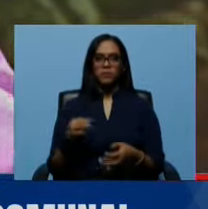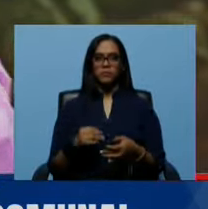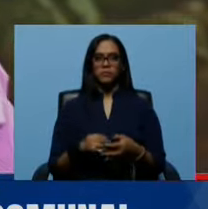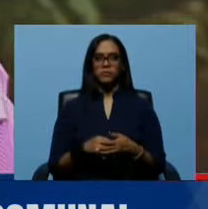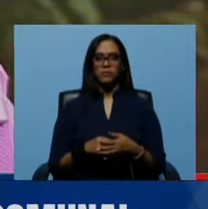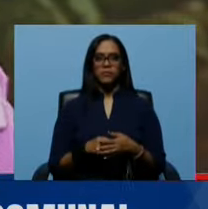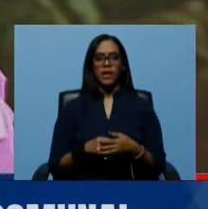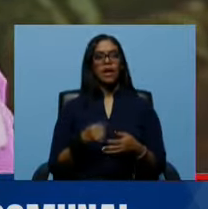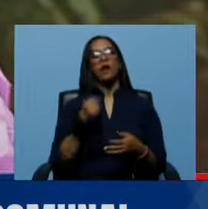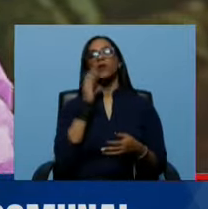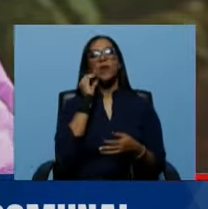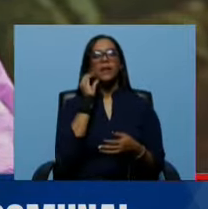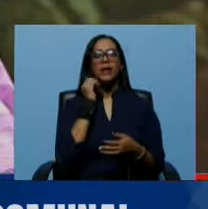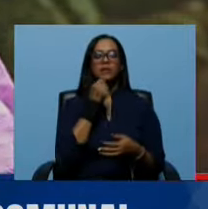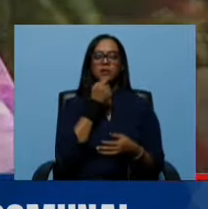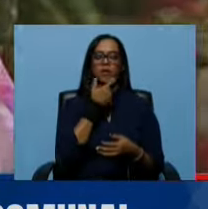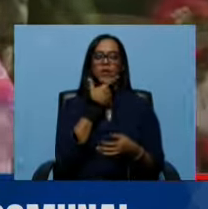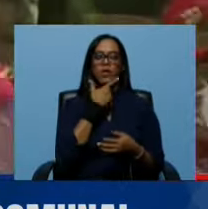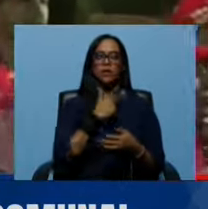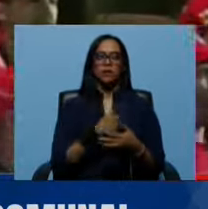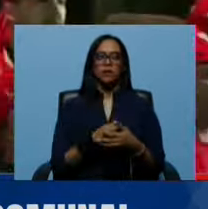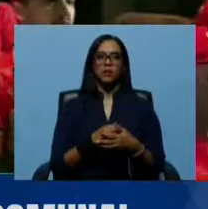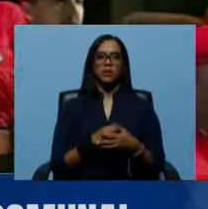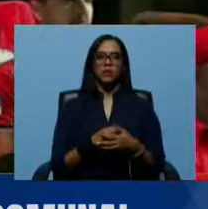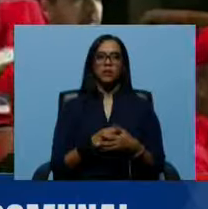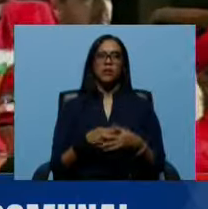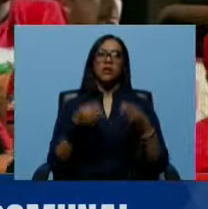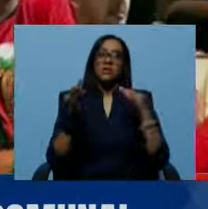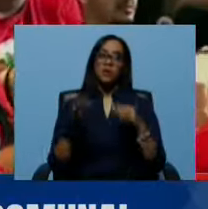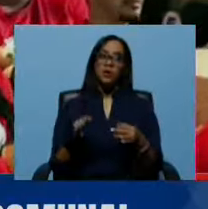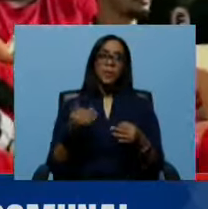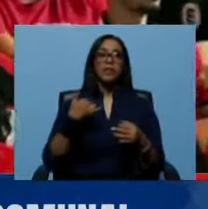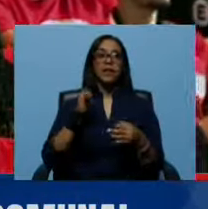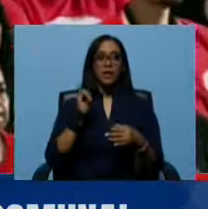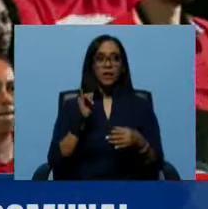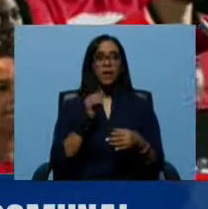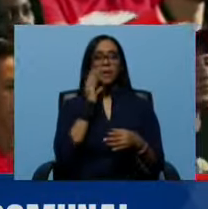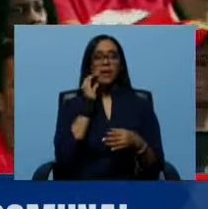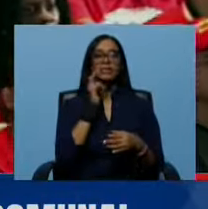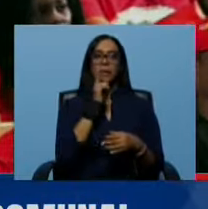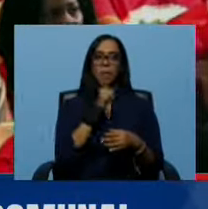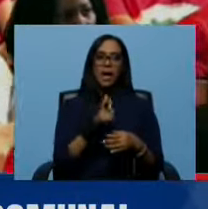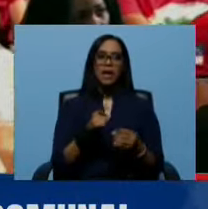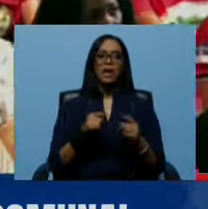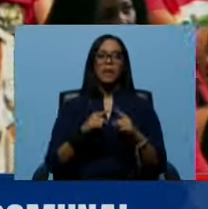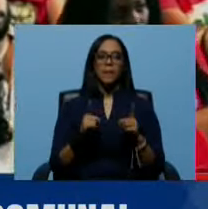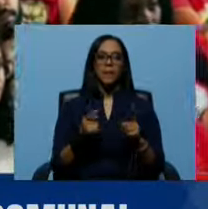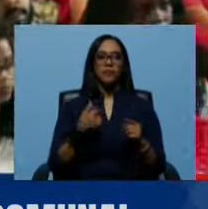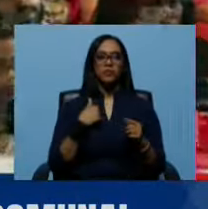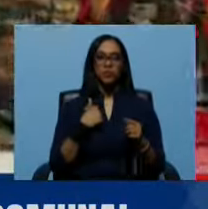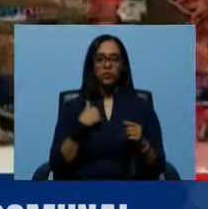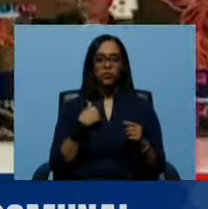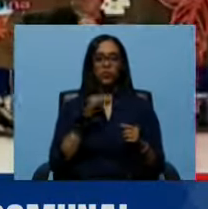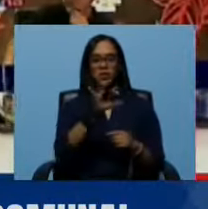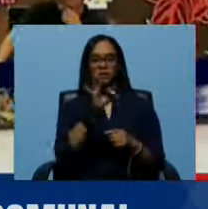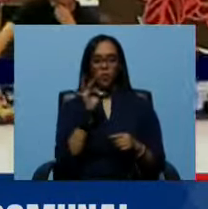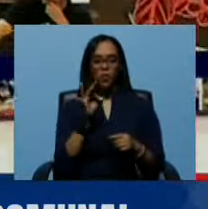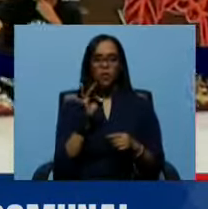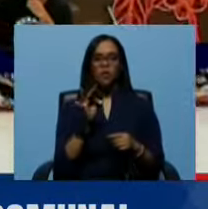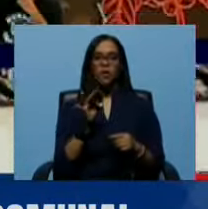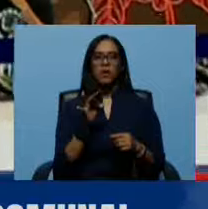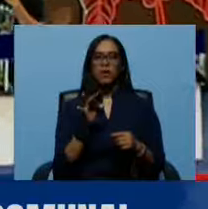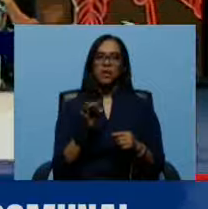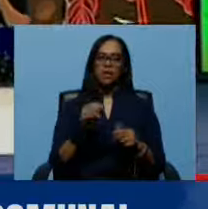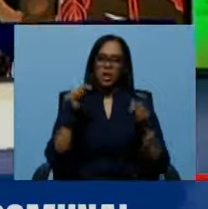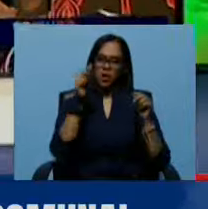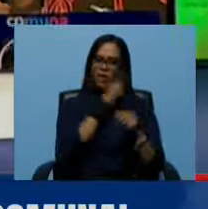Es una experiencia bonita. Seguramente habrá experiencias malas, pero yo resalto que lo dominante